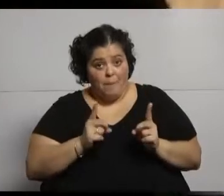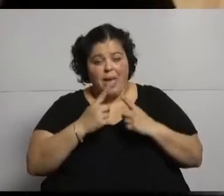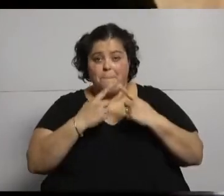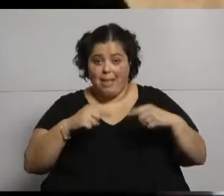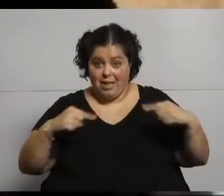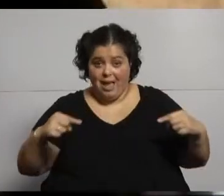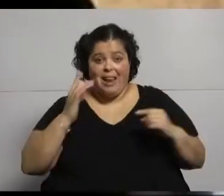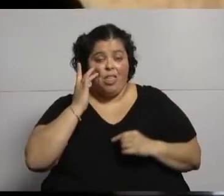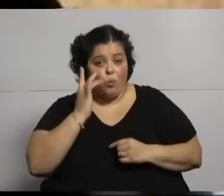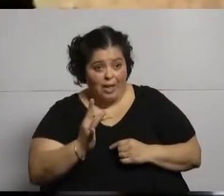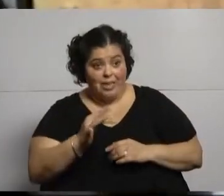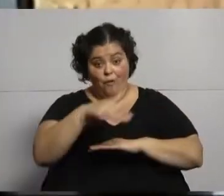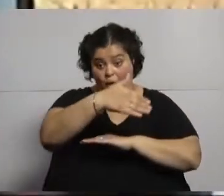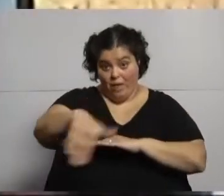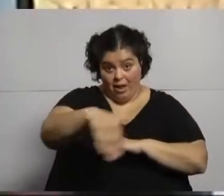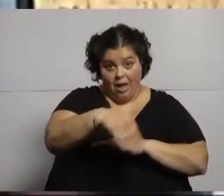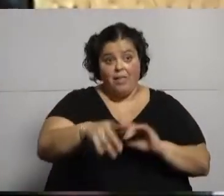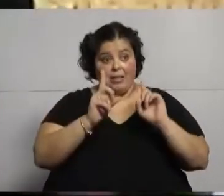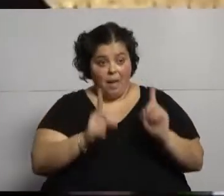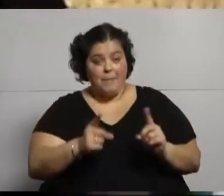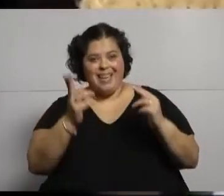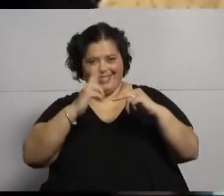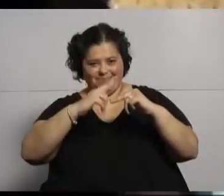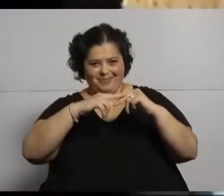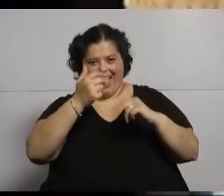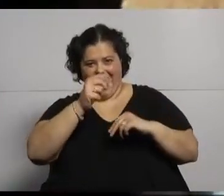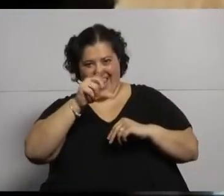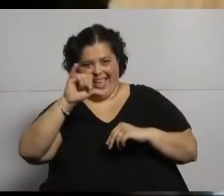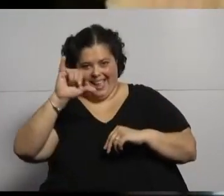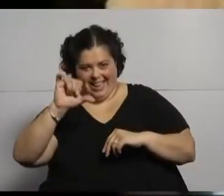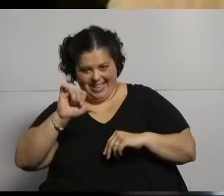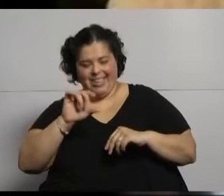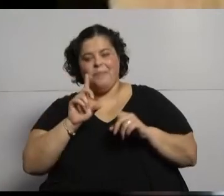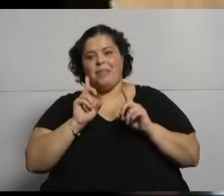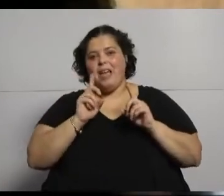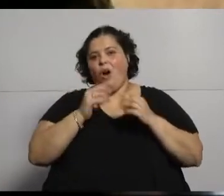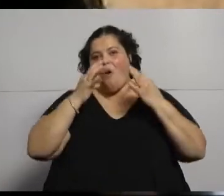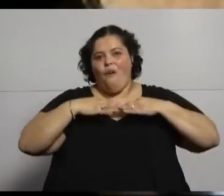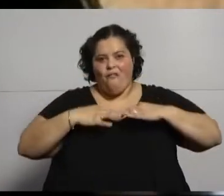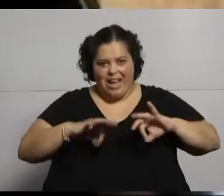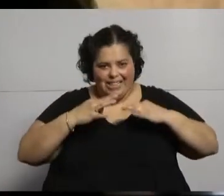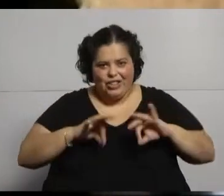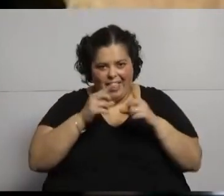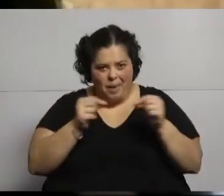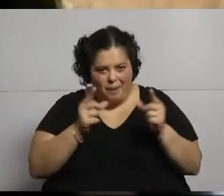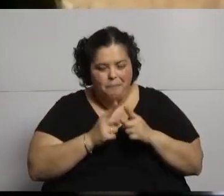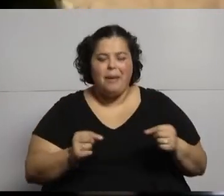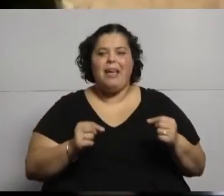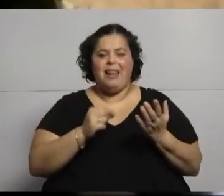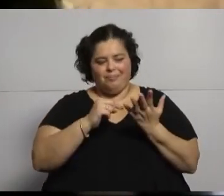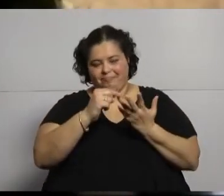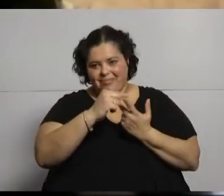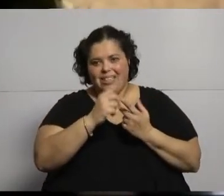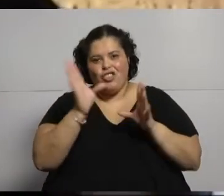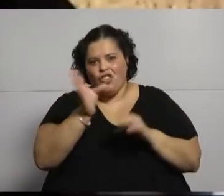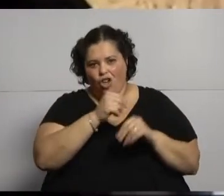en veredas como lo que les comentaba de Lelí, como las vacaciones de papel, siempre el